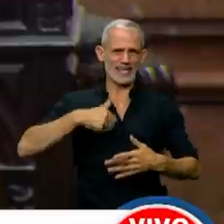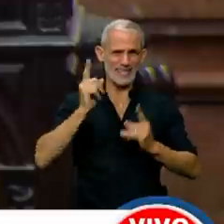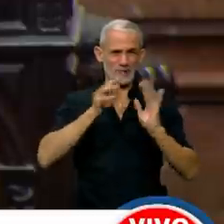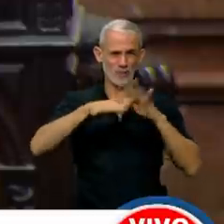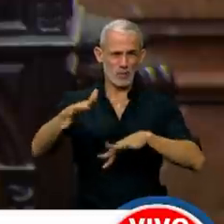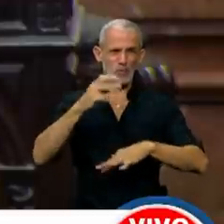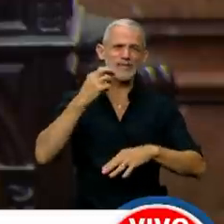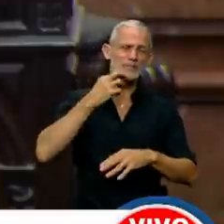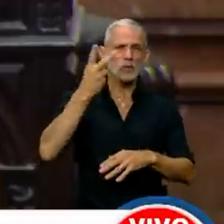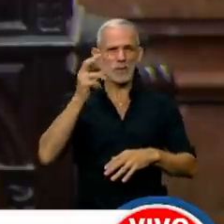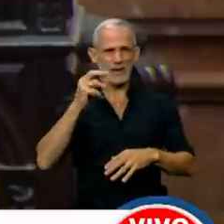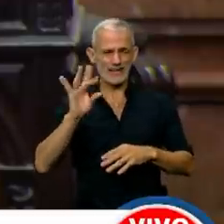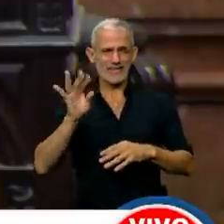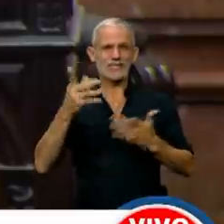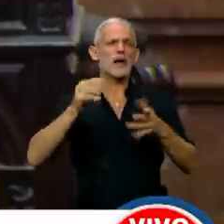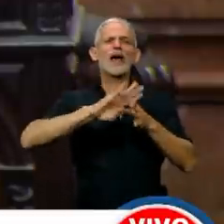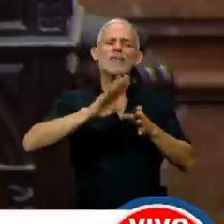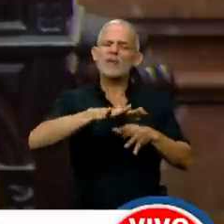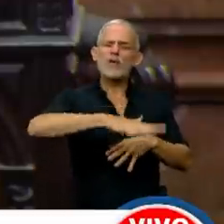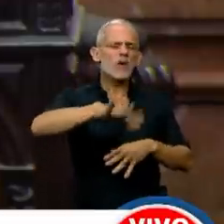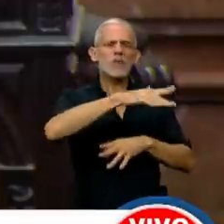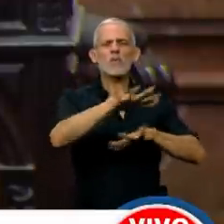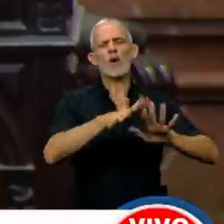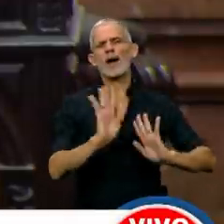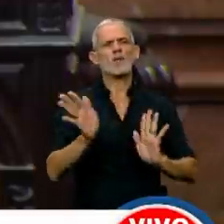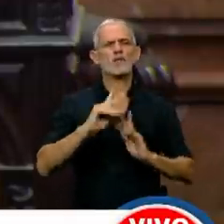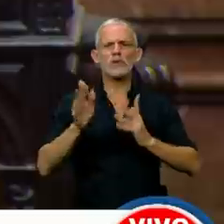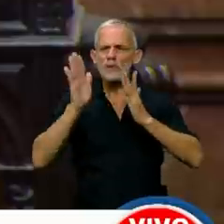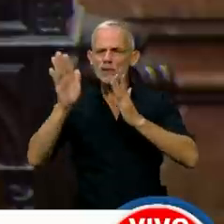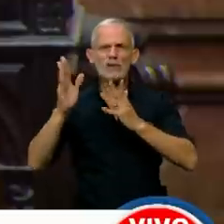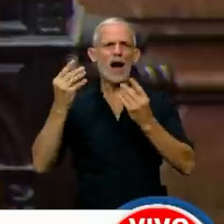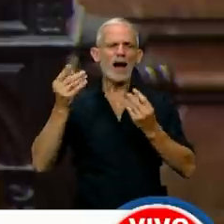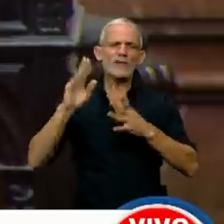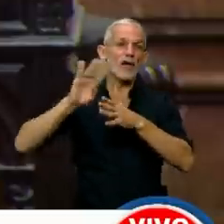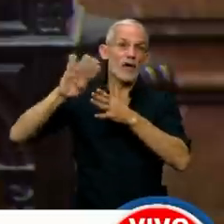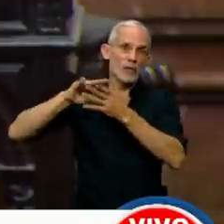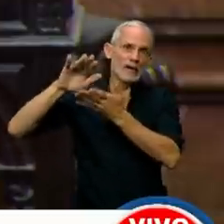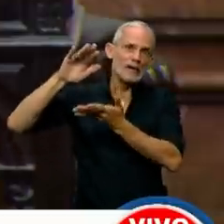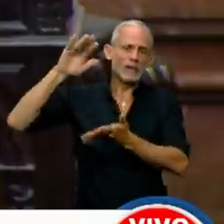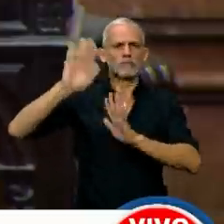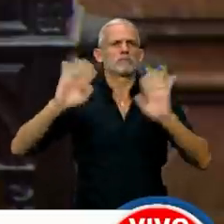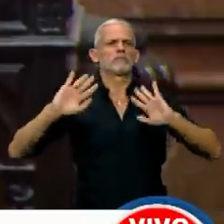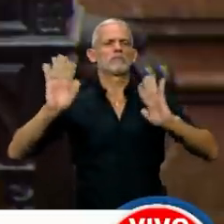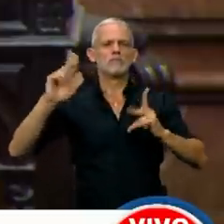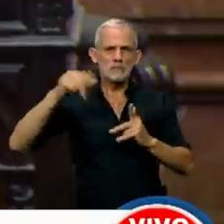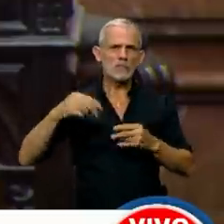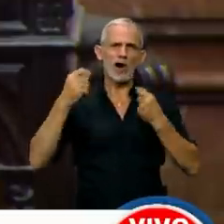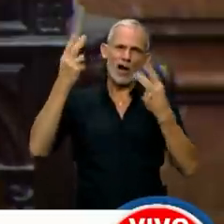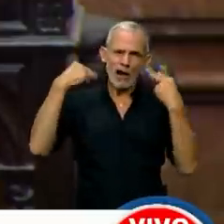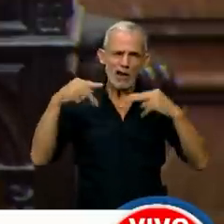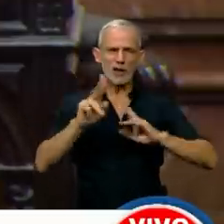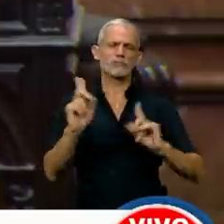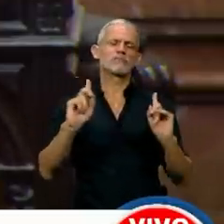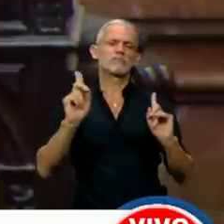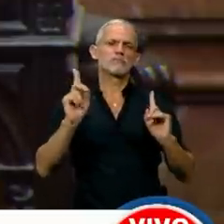discutir que la deuda es con el pueblo que no se puede transitar el camino del endeudamiento el camino de la entrega en